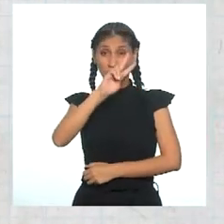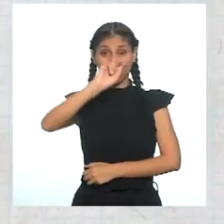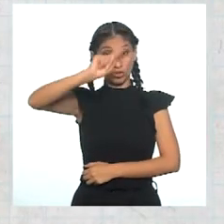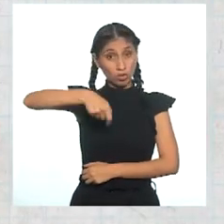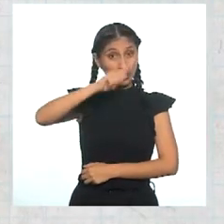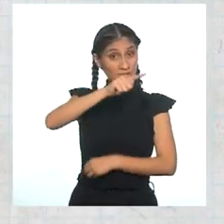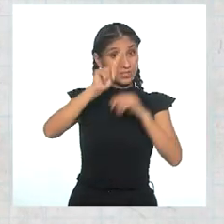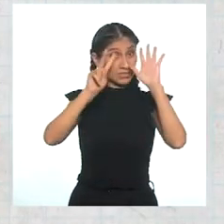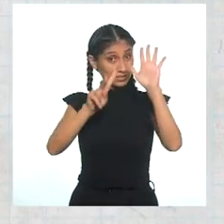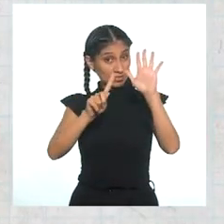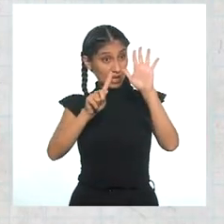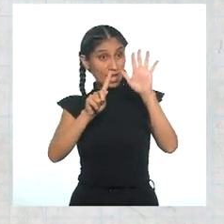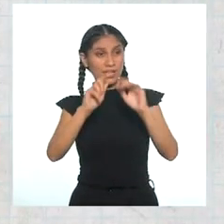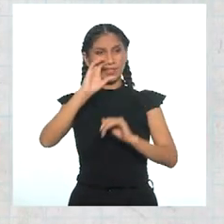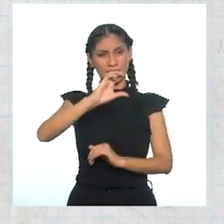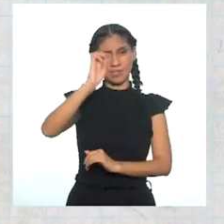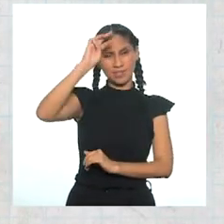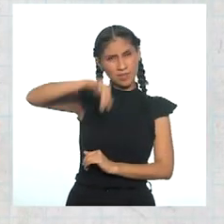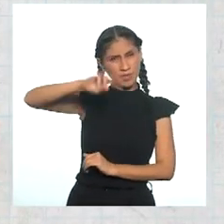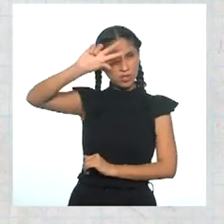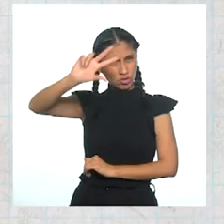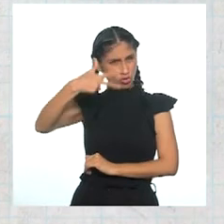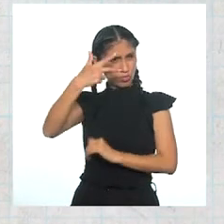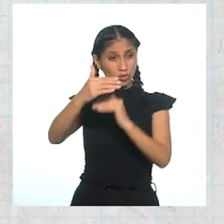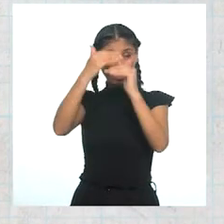452,16 centímetros cúbicos, entonces la